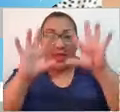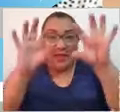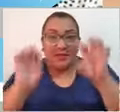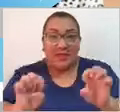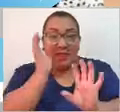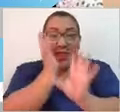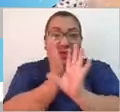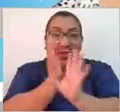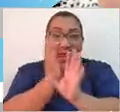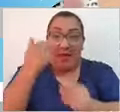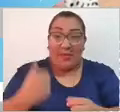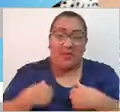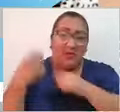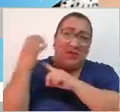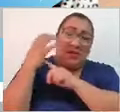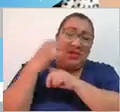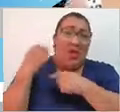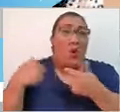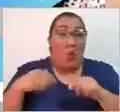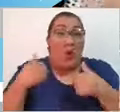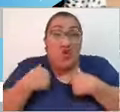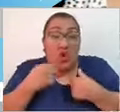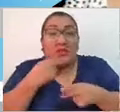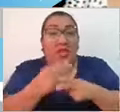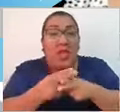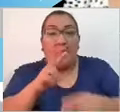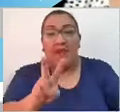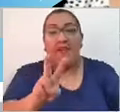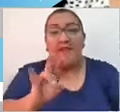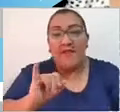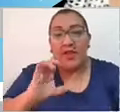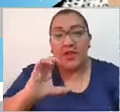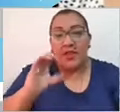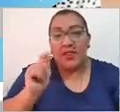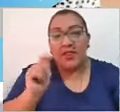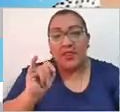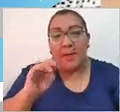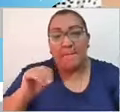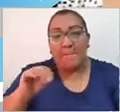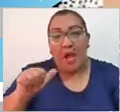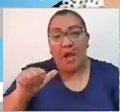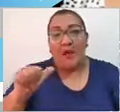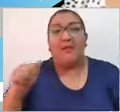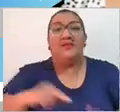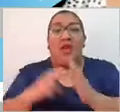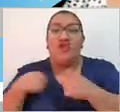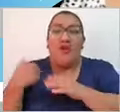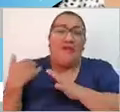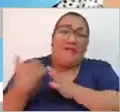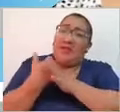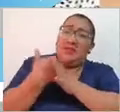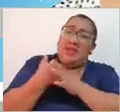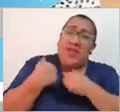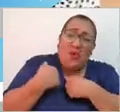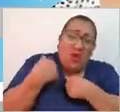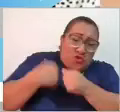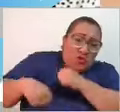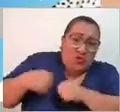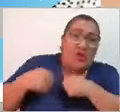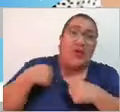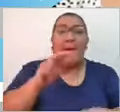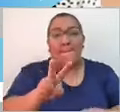la víctima. Cuando uno es víctima de alguna forma de violencia sexual, como en el caso de hostigamiento sexual,